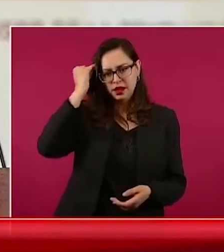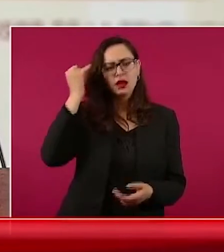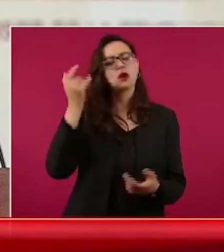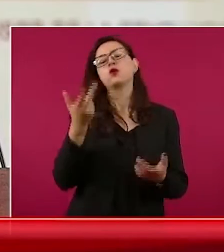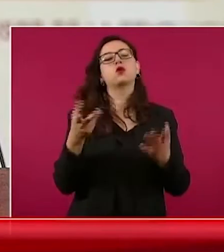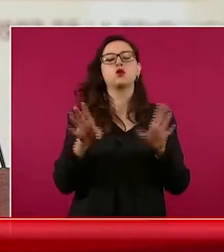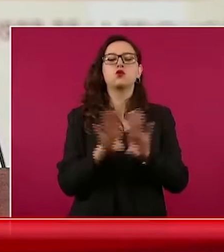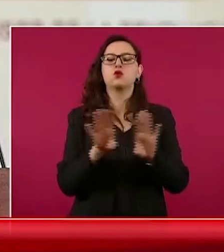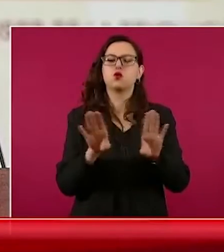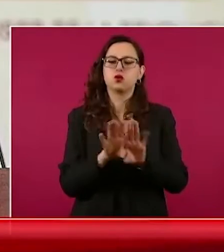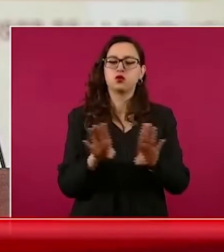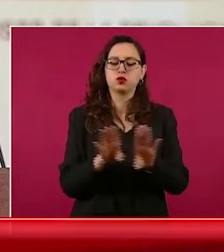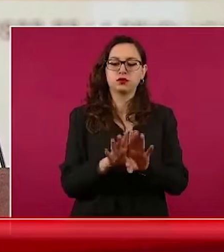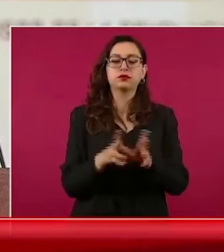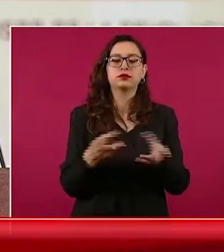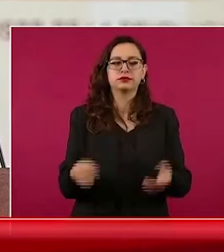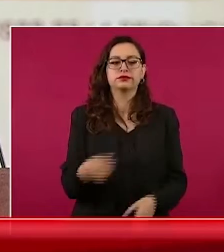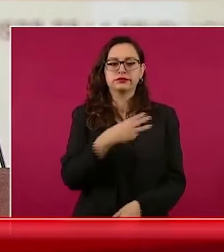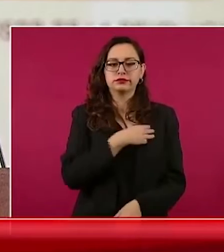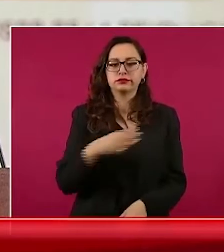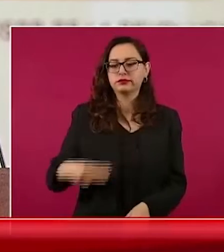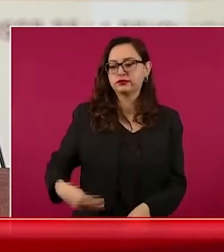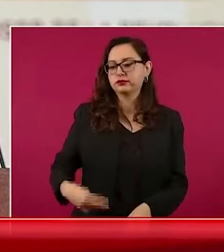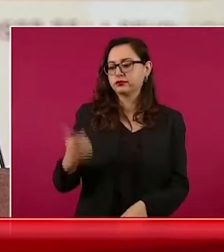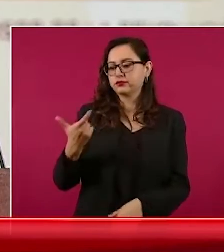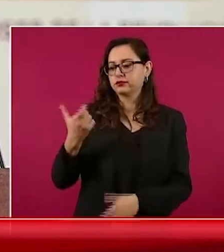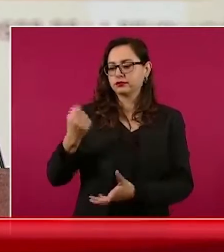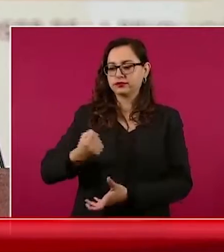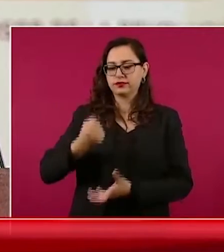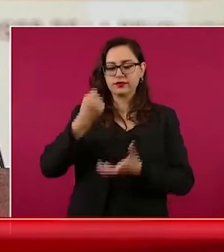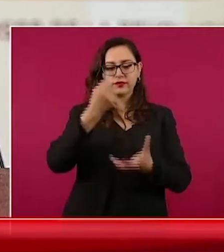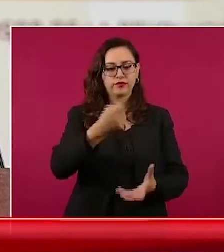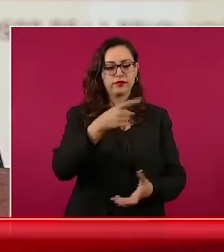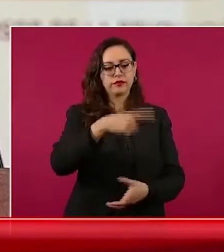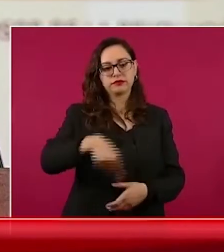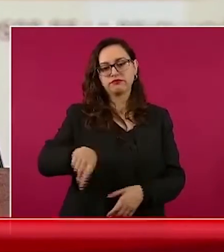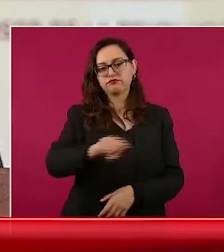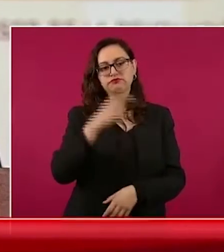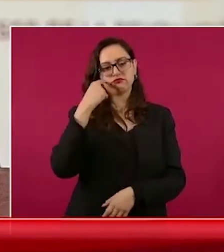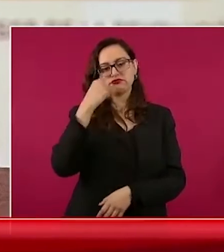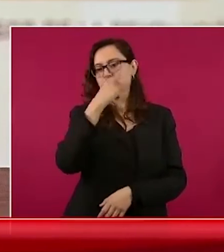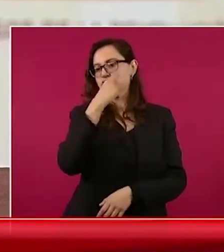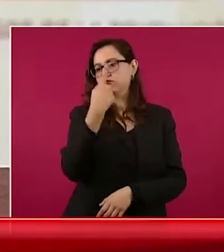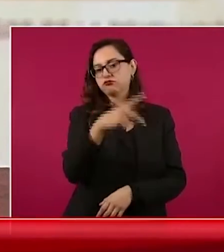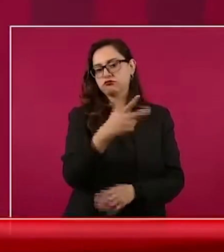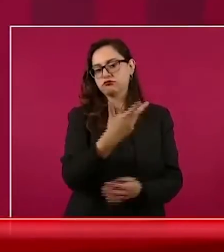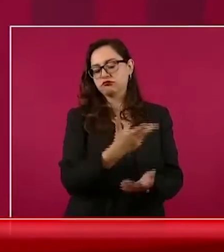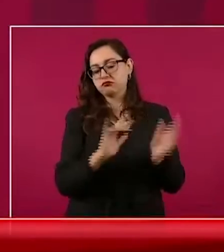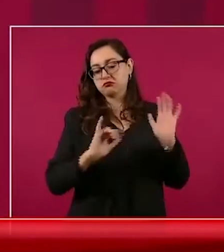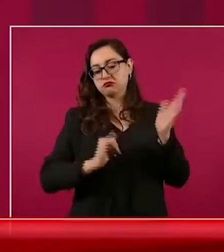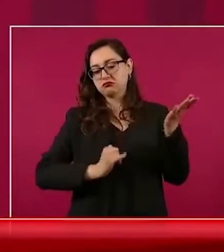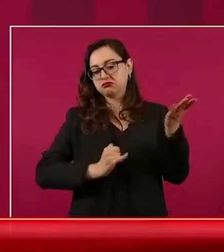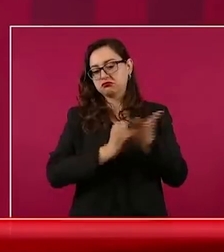a los municipios de usos y costumbres. Y ahí en la asamblea